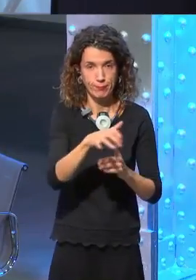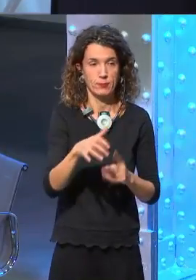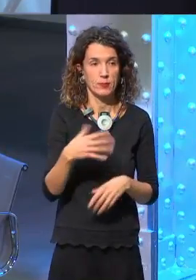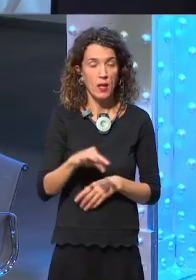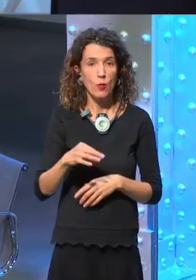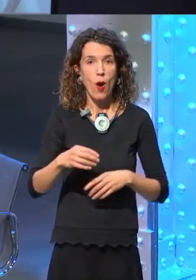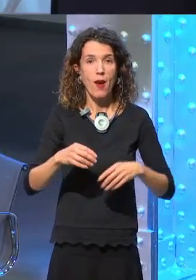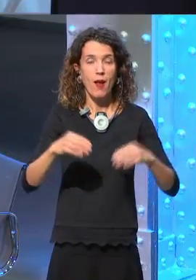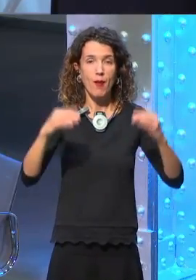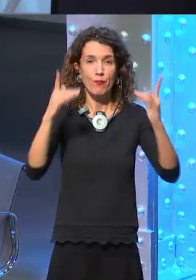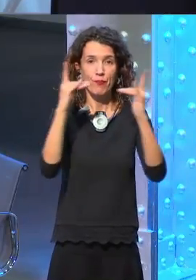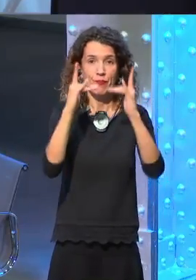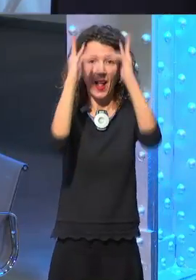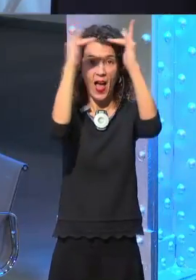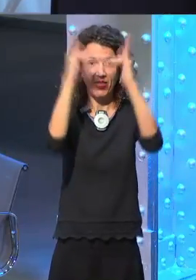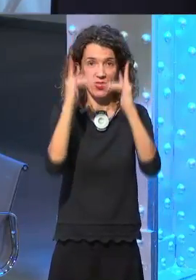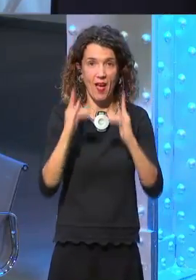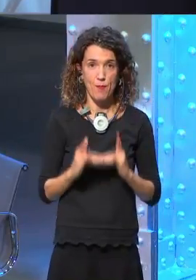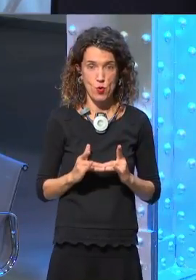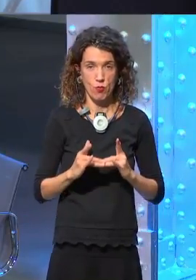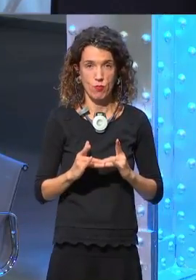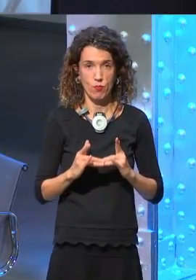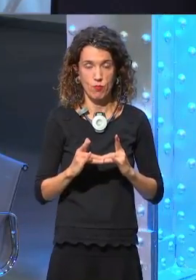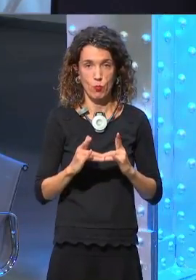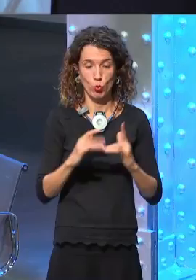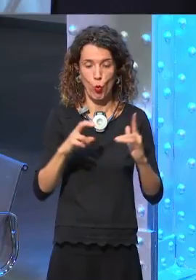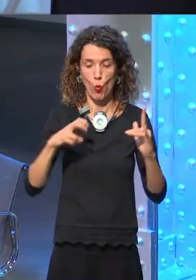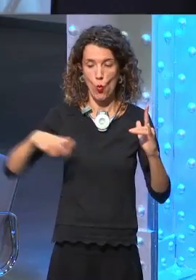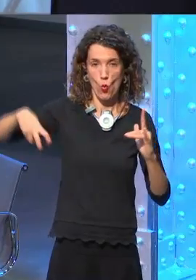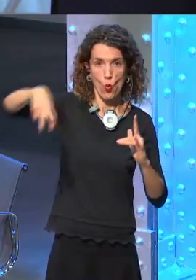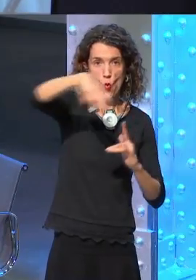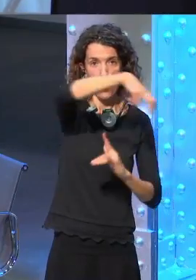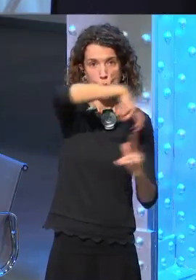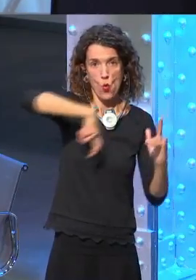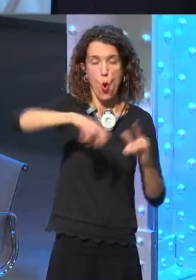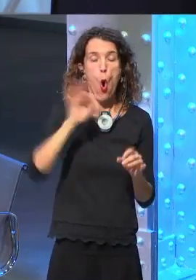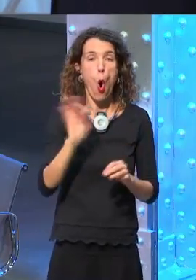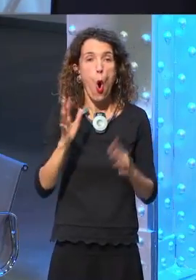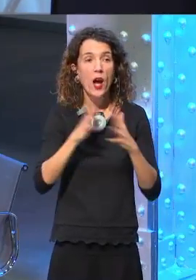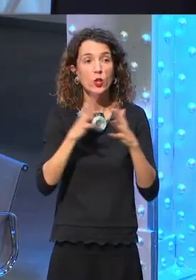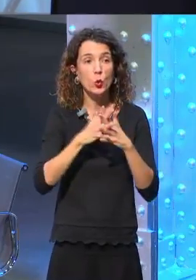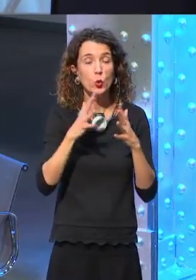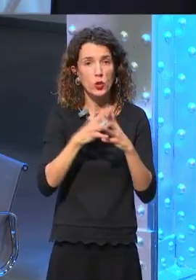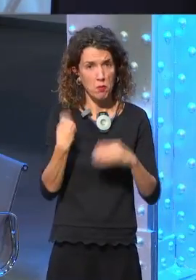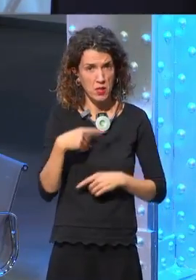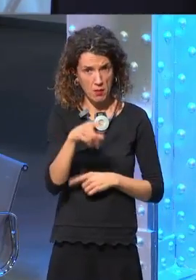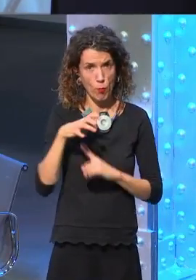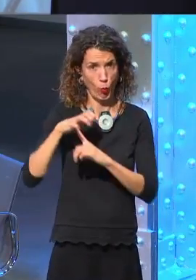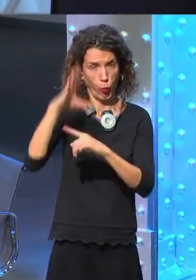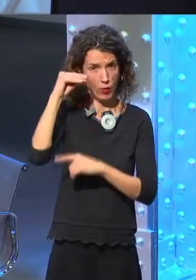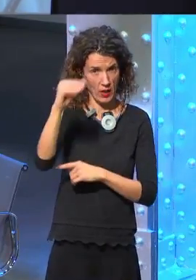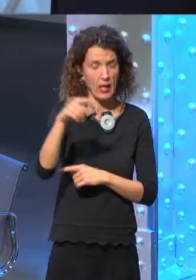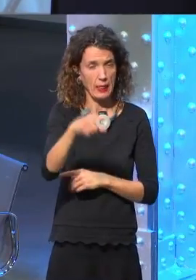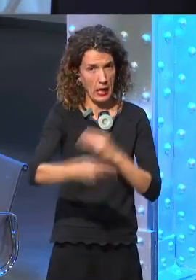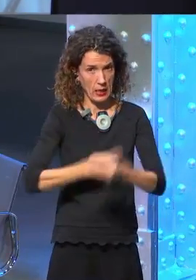donde se sujetan simplemente girando alrededor de ellos, o estructuras que han construido los propios